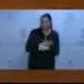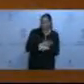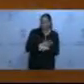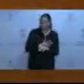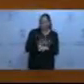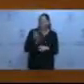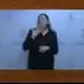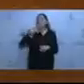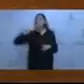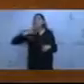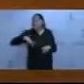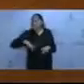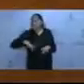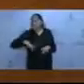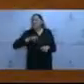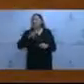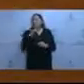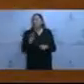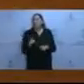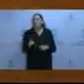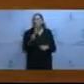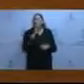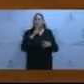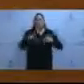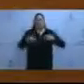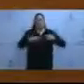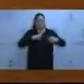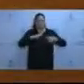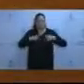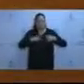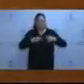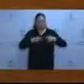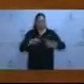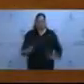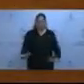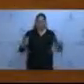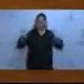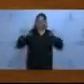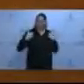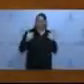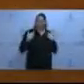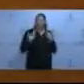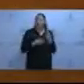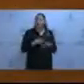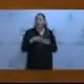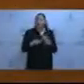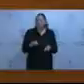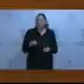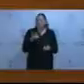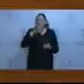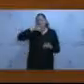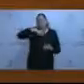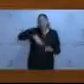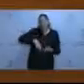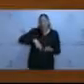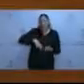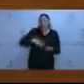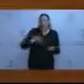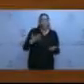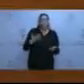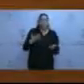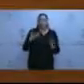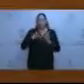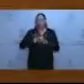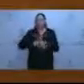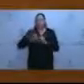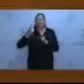se están llevando las negociaciones o las actuaciones, quiénes son los responsables de hacerlo. Yo creo que ya no caben, por lo menos en el